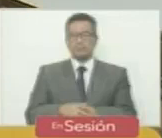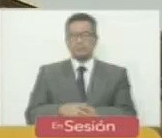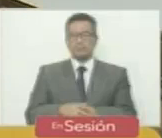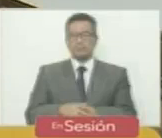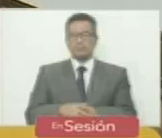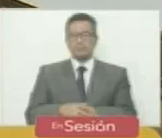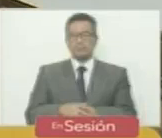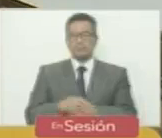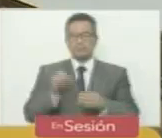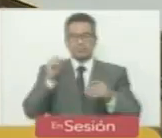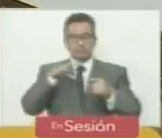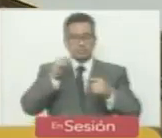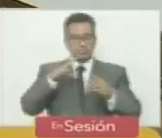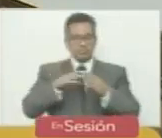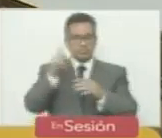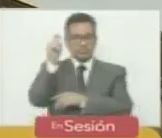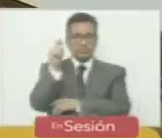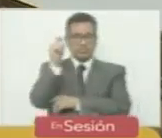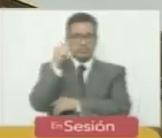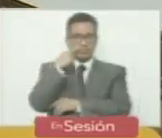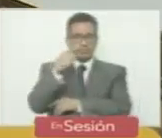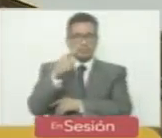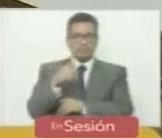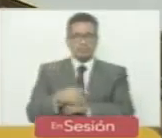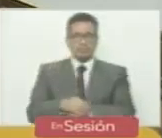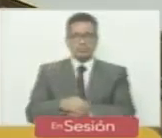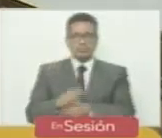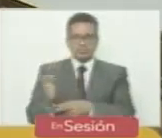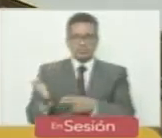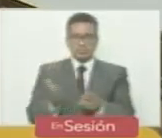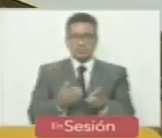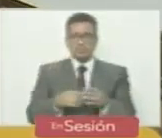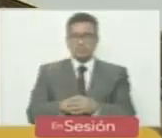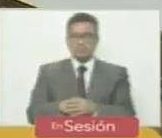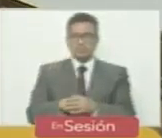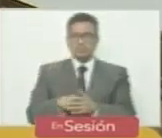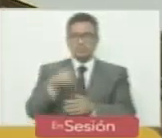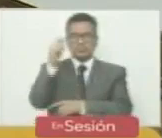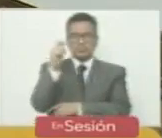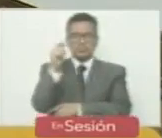Una de oradores a la diputada. A la tribuna de oradores, adelante.